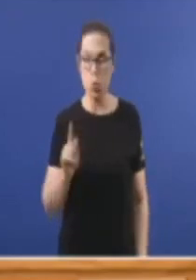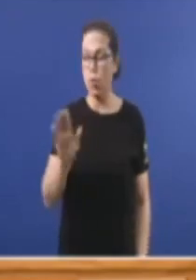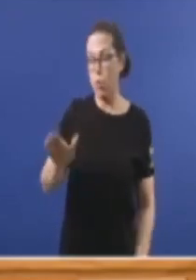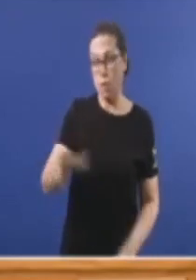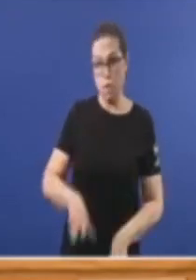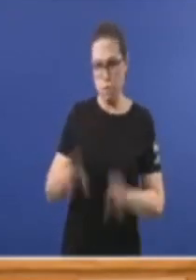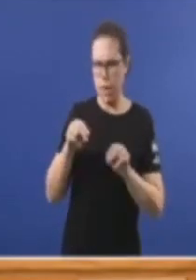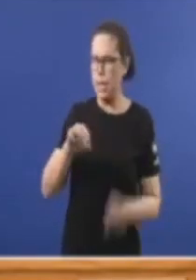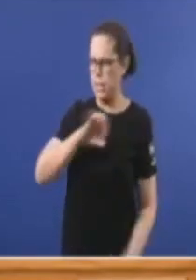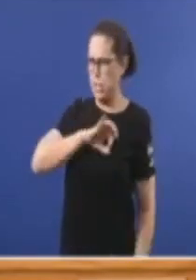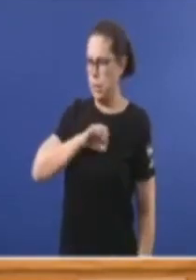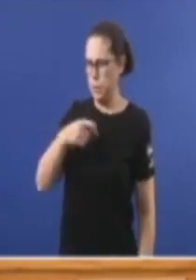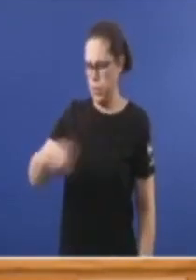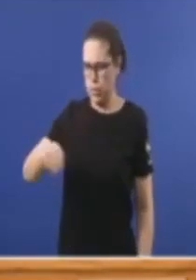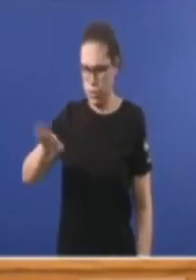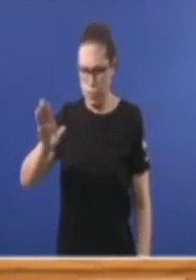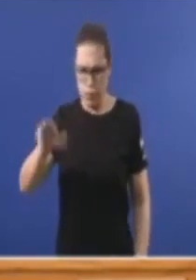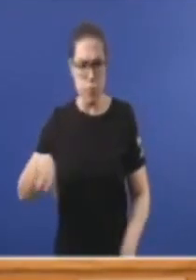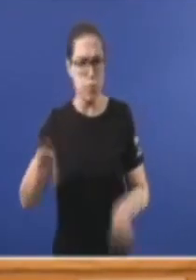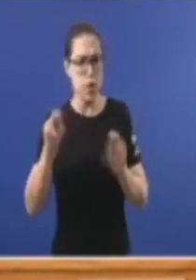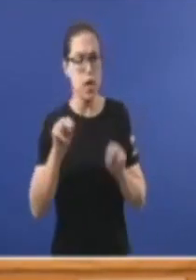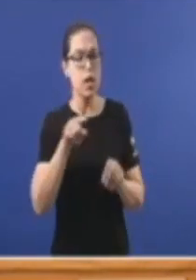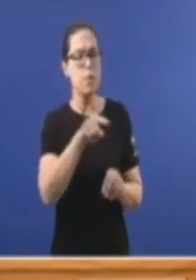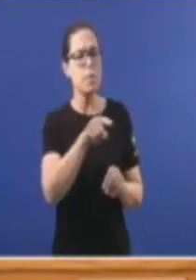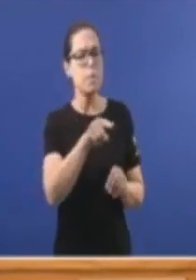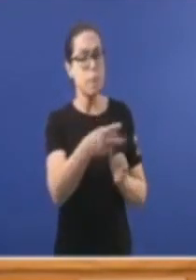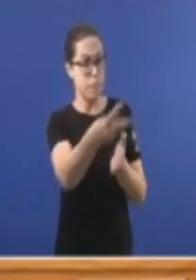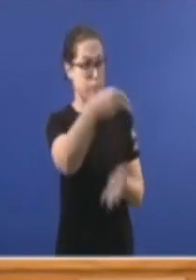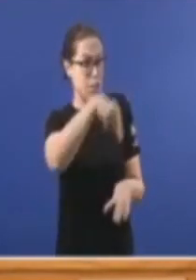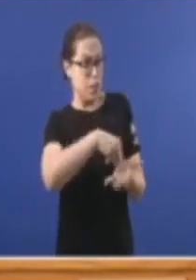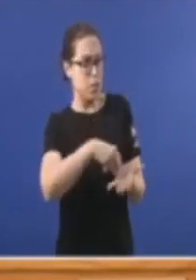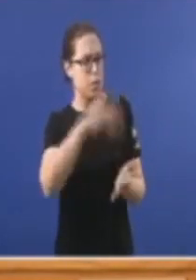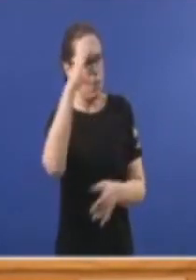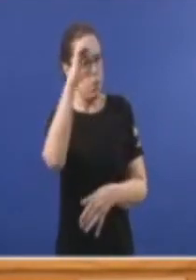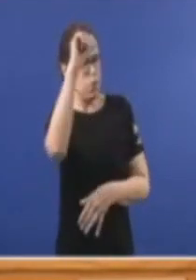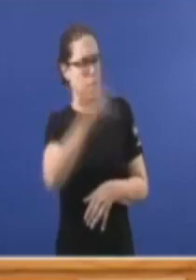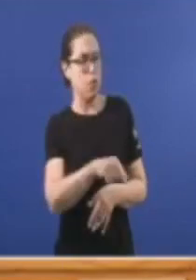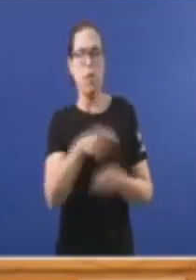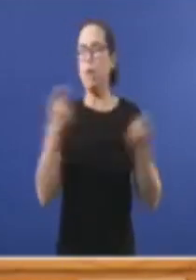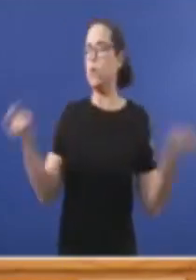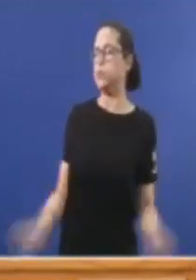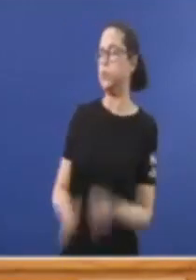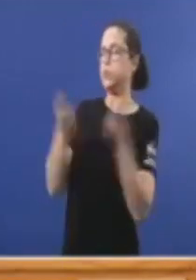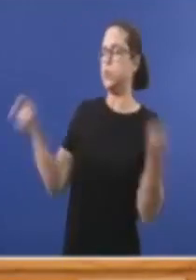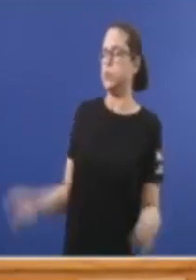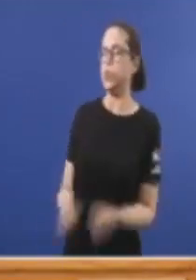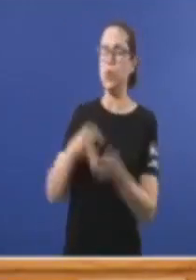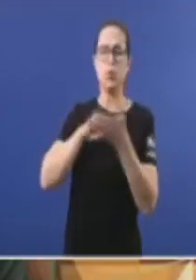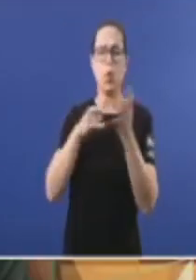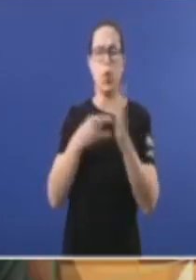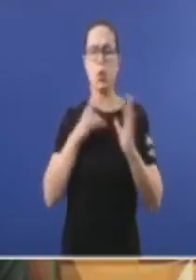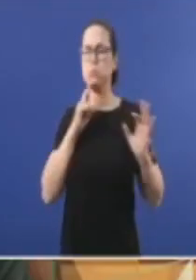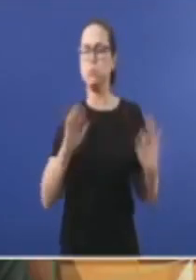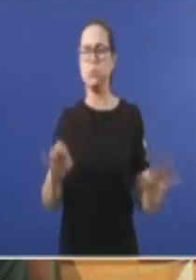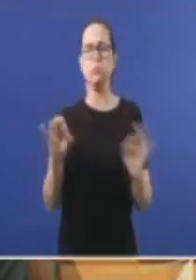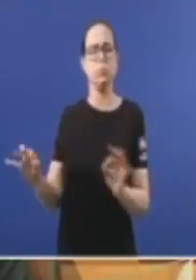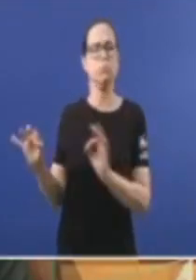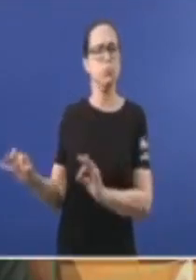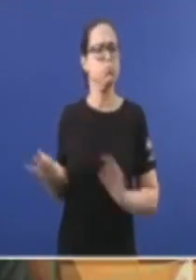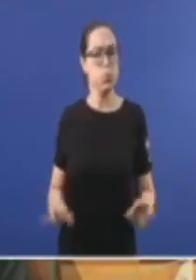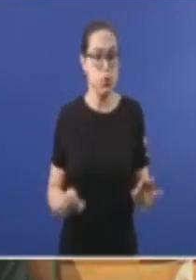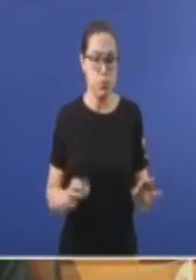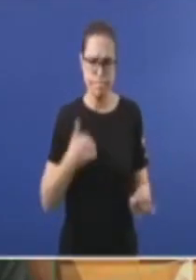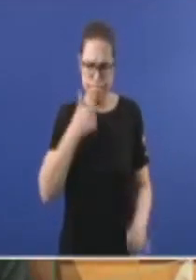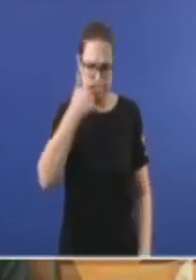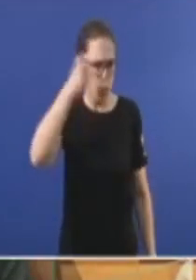señor presidente, a decirnos que coa súa propaganda se solucionan os problemas deste país. Pero é que isto non vale, porque